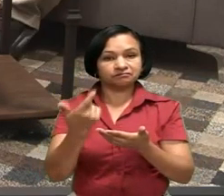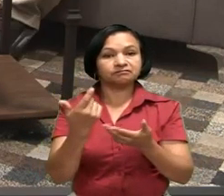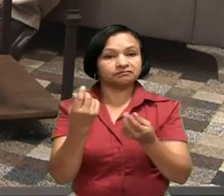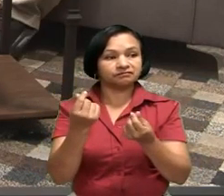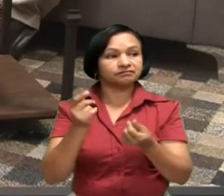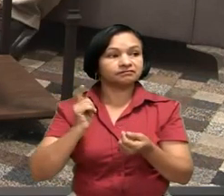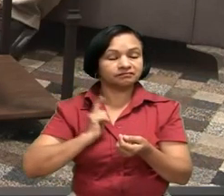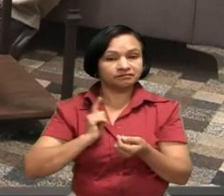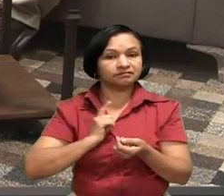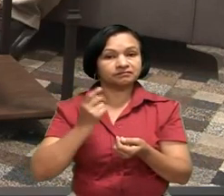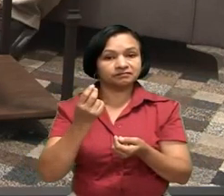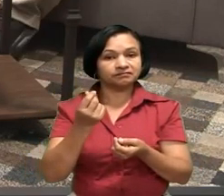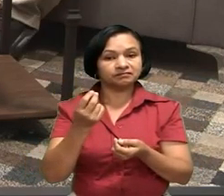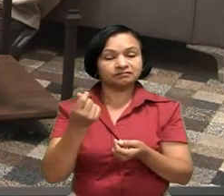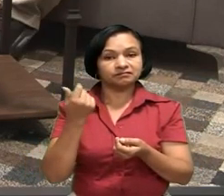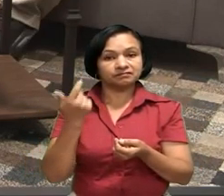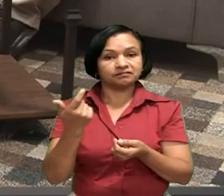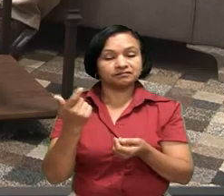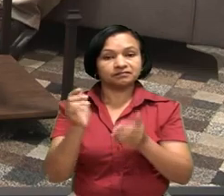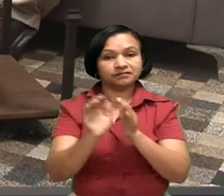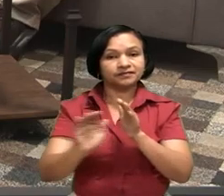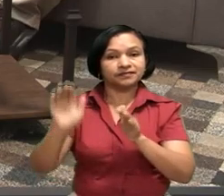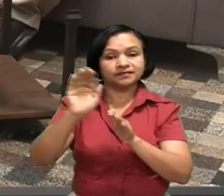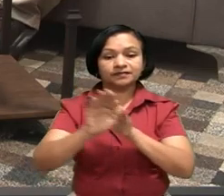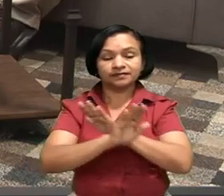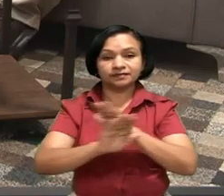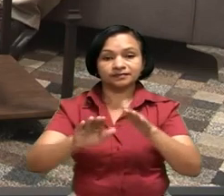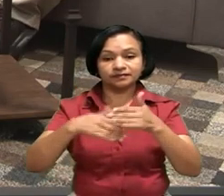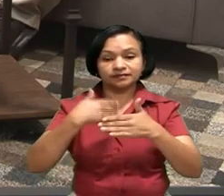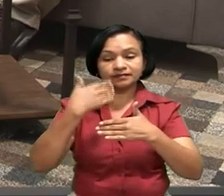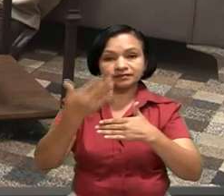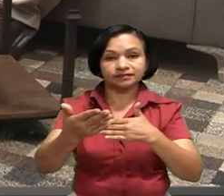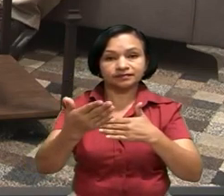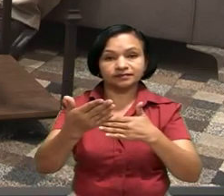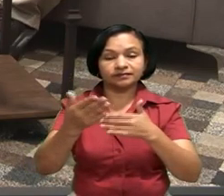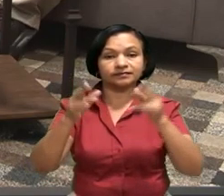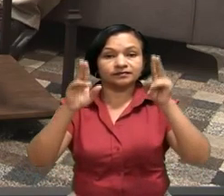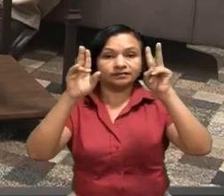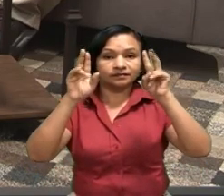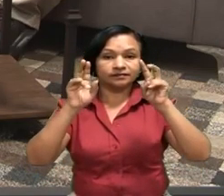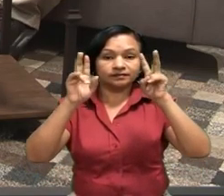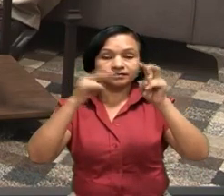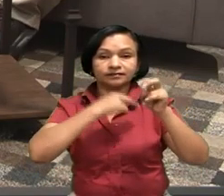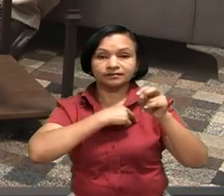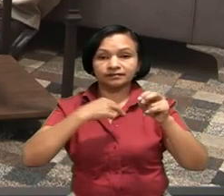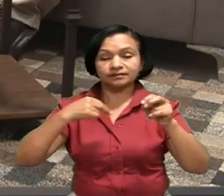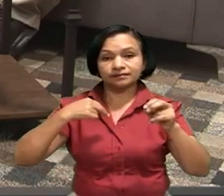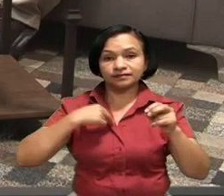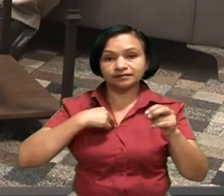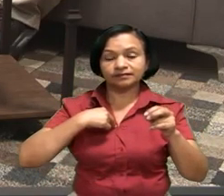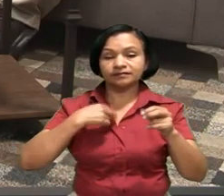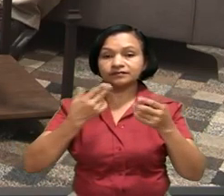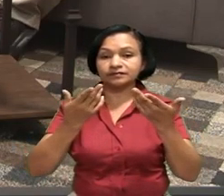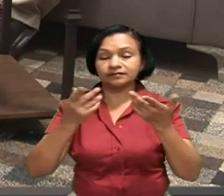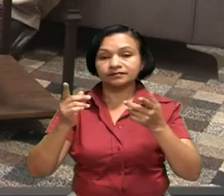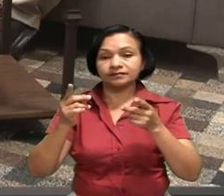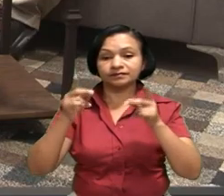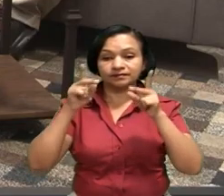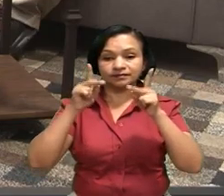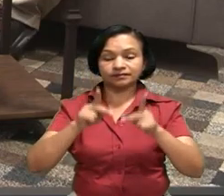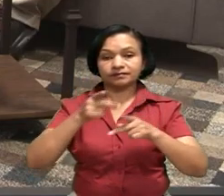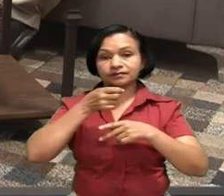tienen también mucho rating que al final también es un aspecto cual que tiene que combatir o el que tiene que competir el periodista